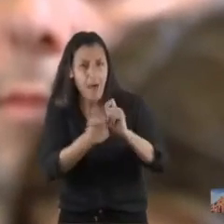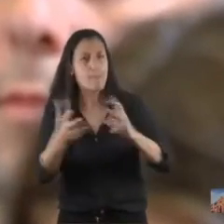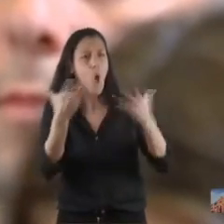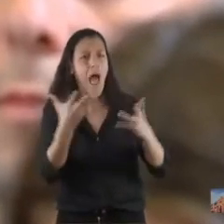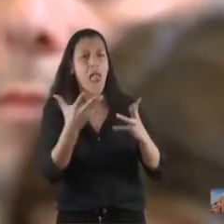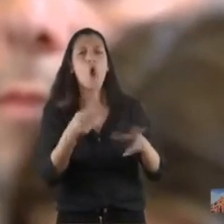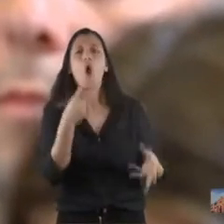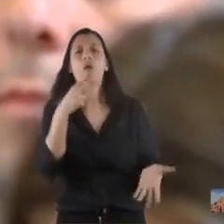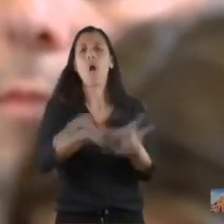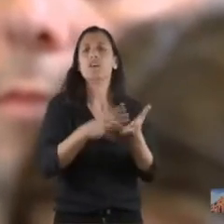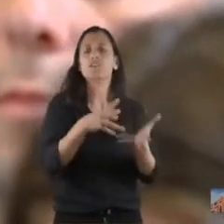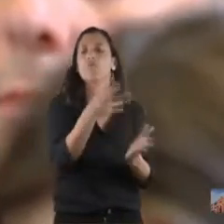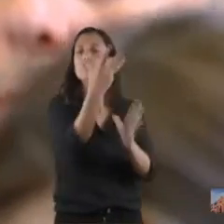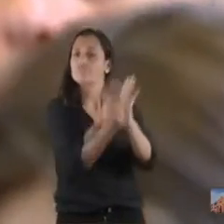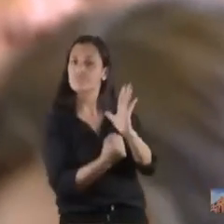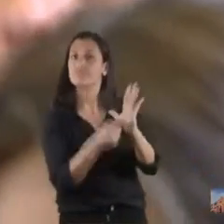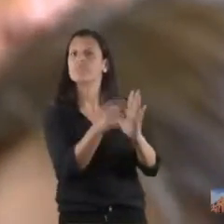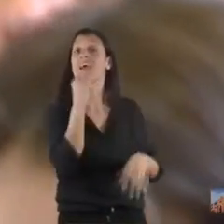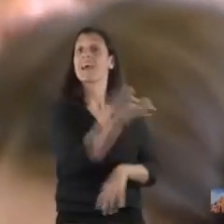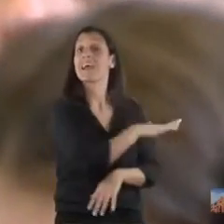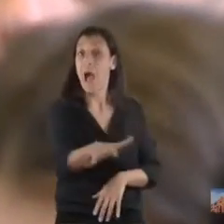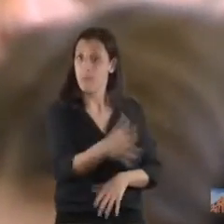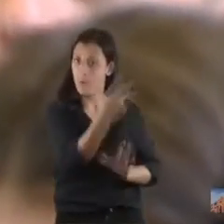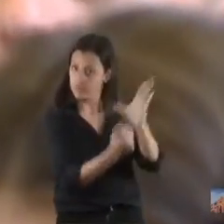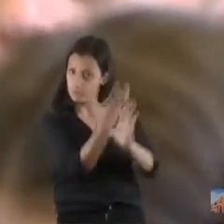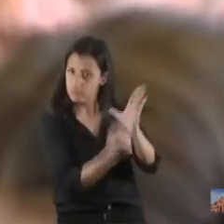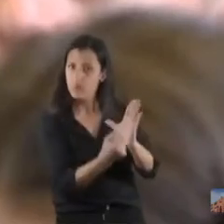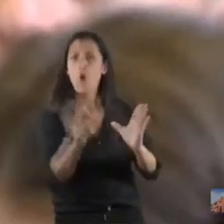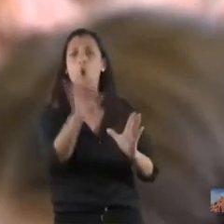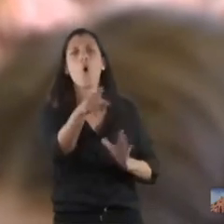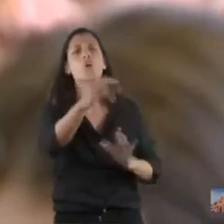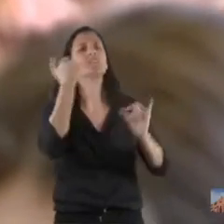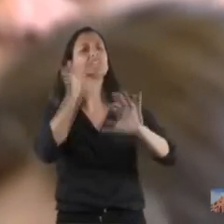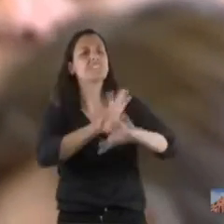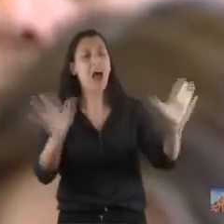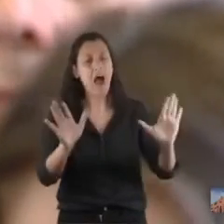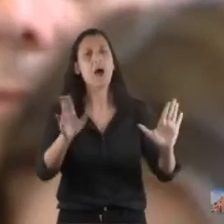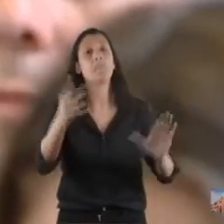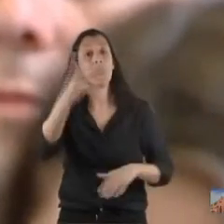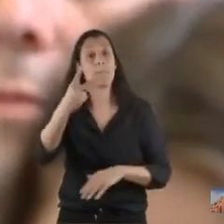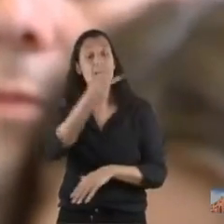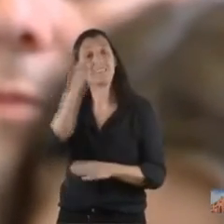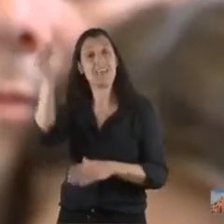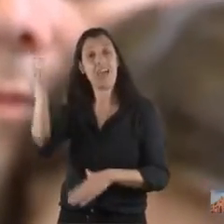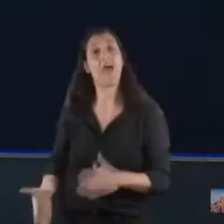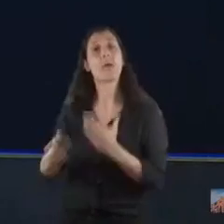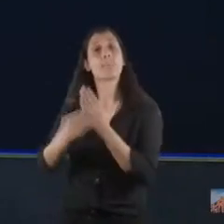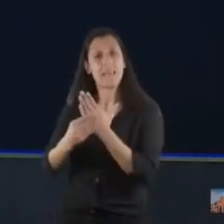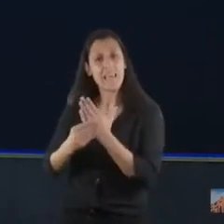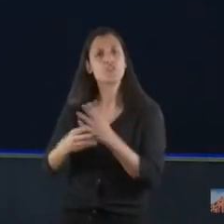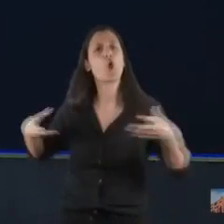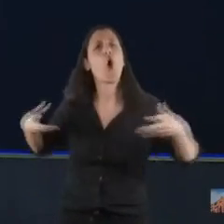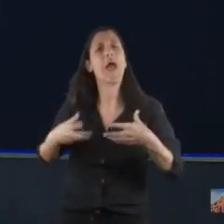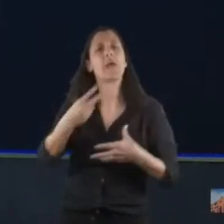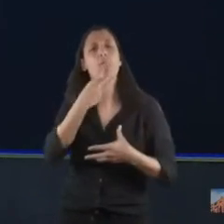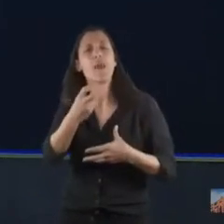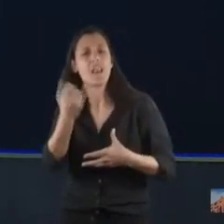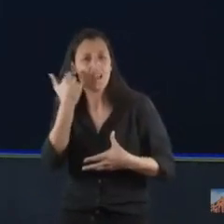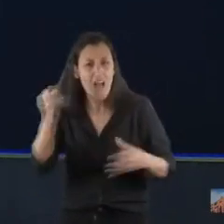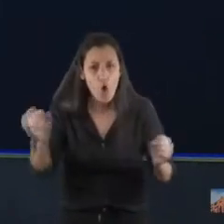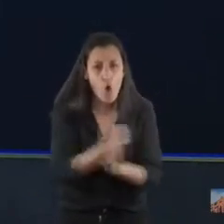al campo y si ya tiene definido su vice ministro y el equipo en energía vuelvo a